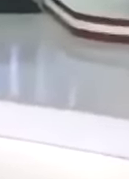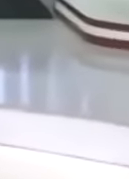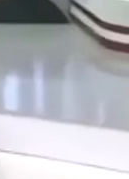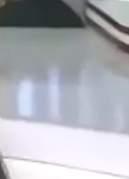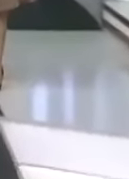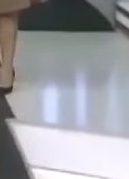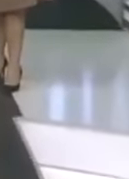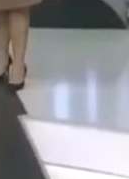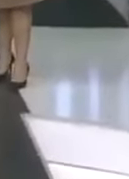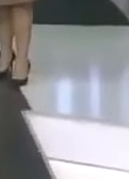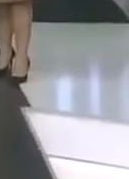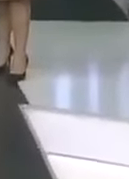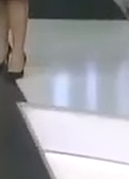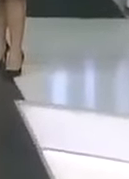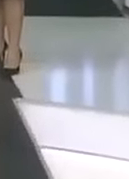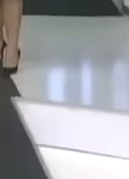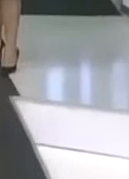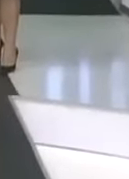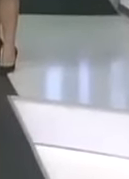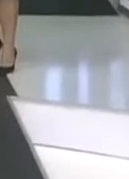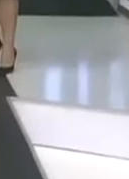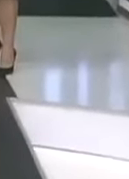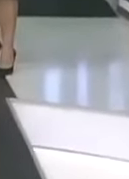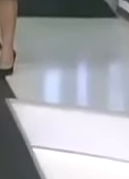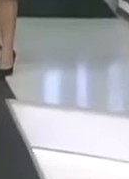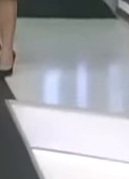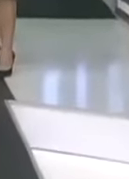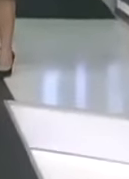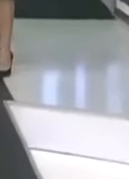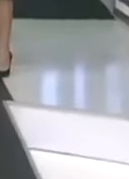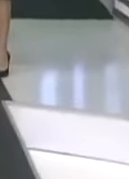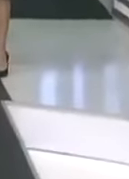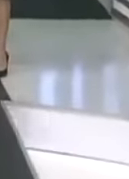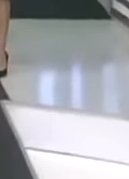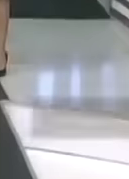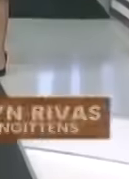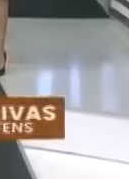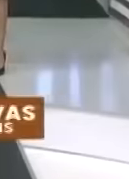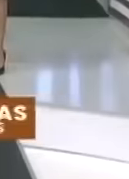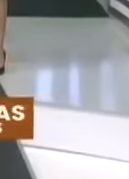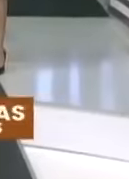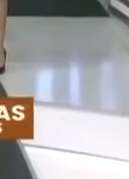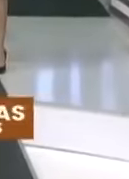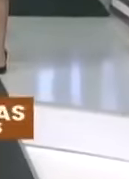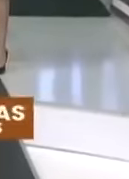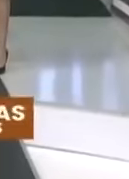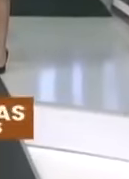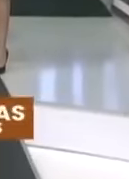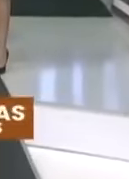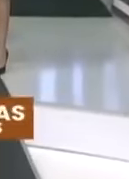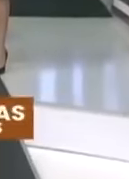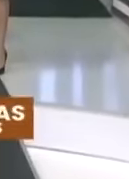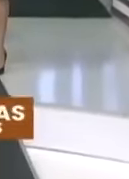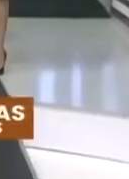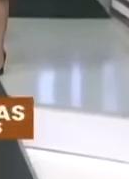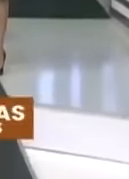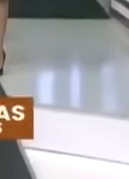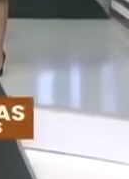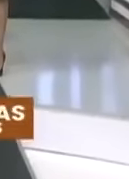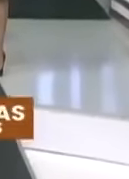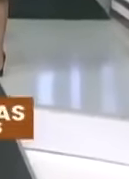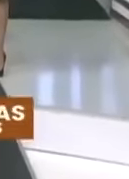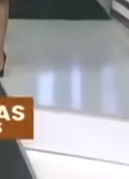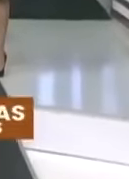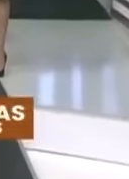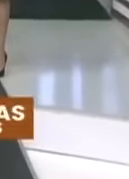bienvenidos a la emisión meridiana de la noticia correspondiente a este martes 14 de noviembre del año 2023. Como siempre, un inmenso placer